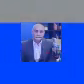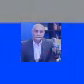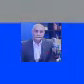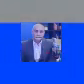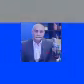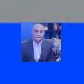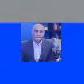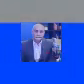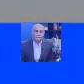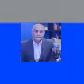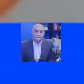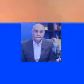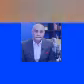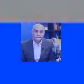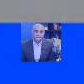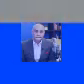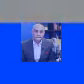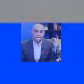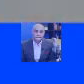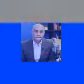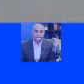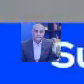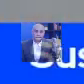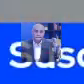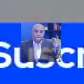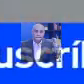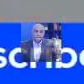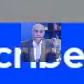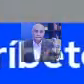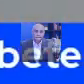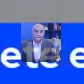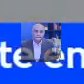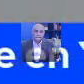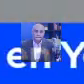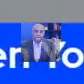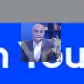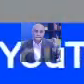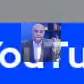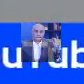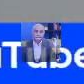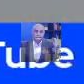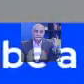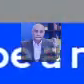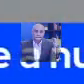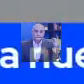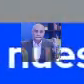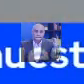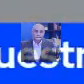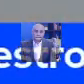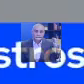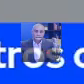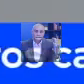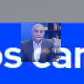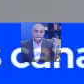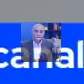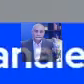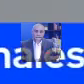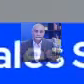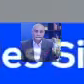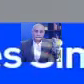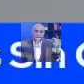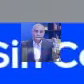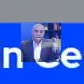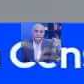aquella desafortunada ocasión en la que Murillo Karam habla de la verdad histórica y que entre otros